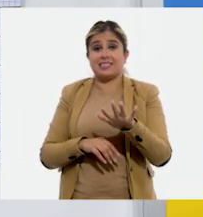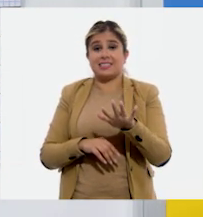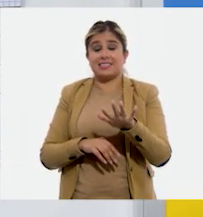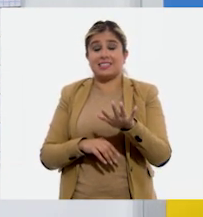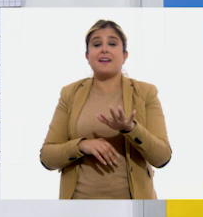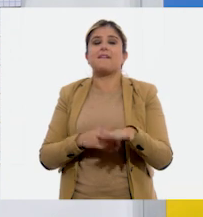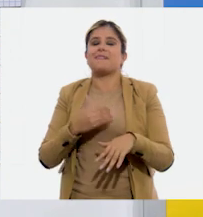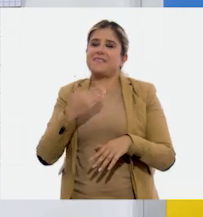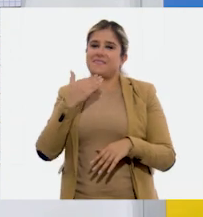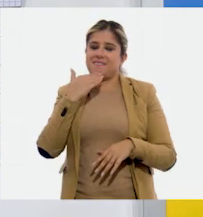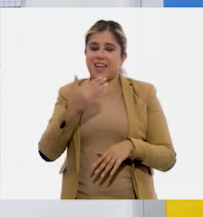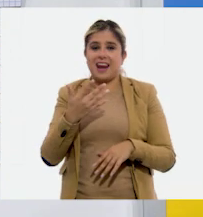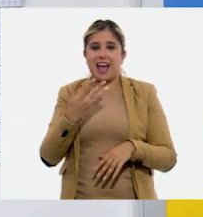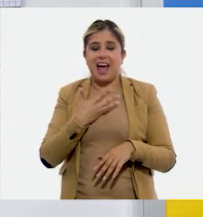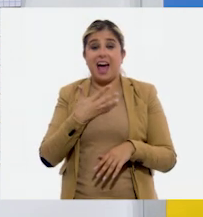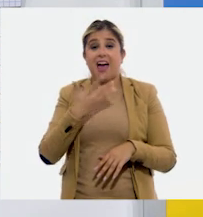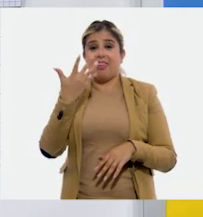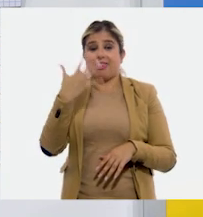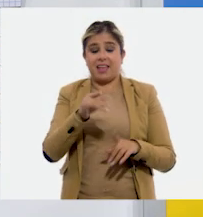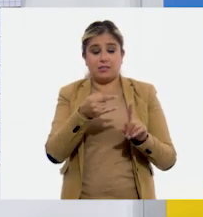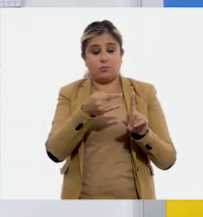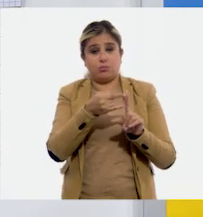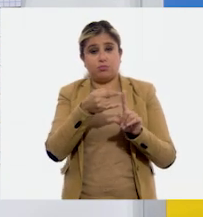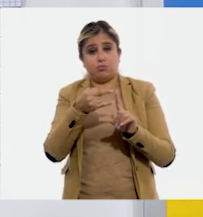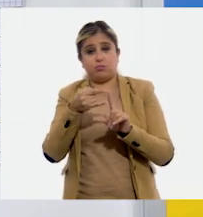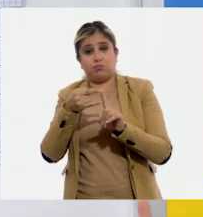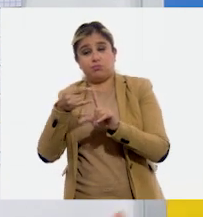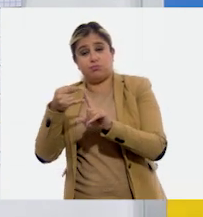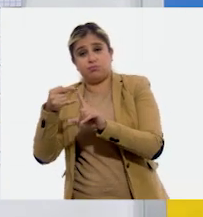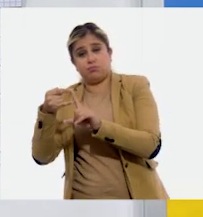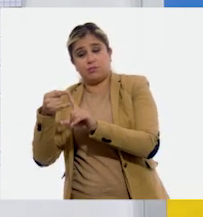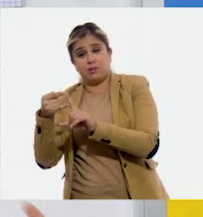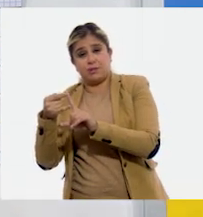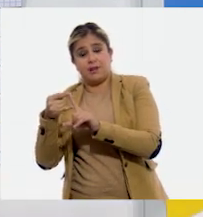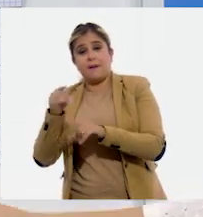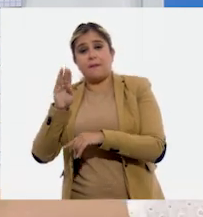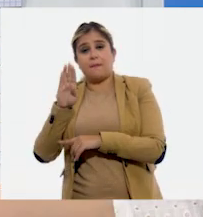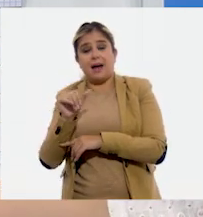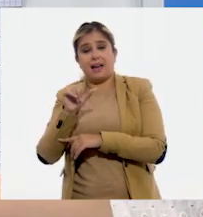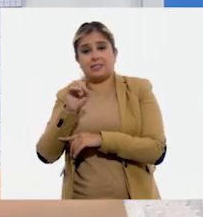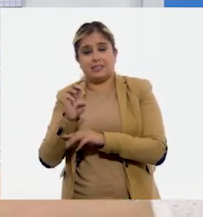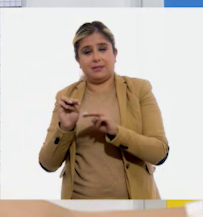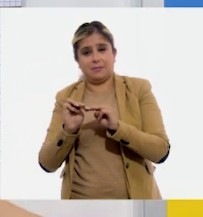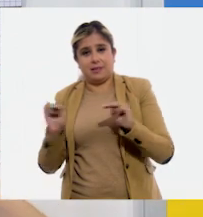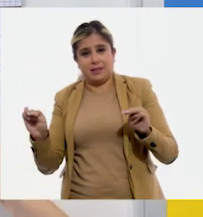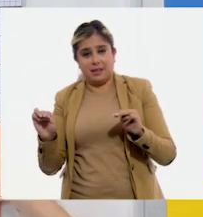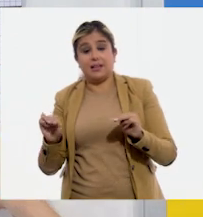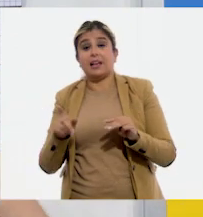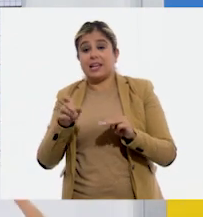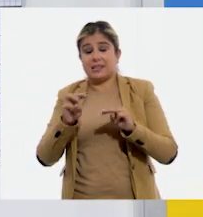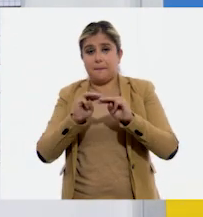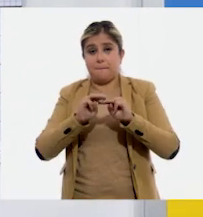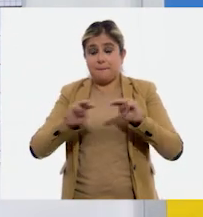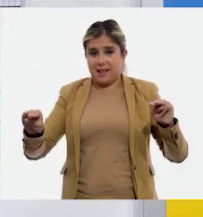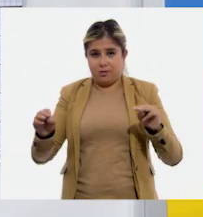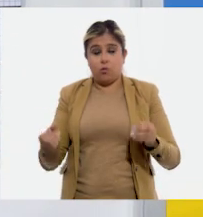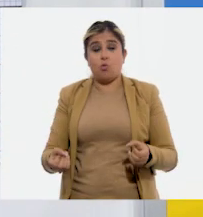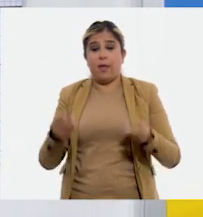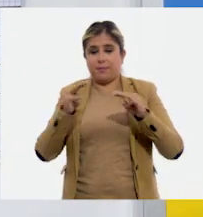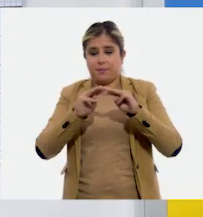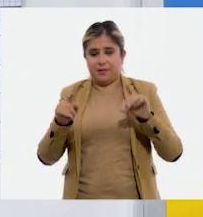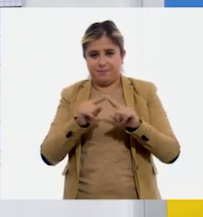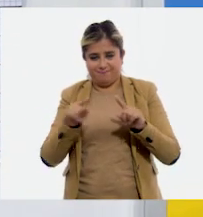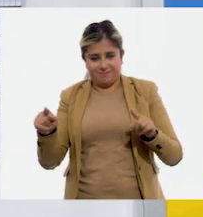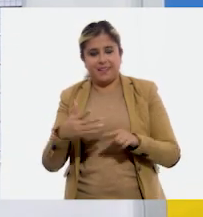Muy bien, tenemos 10 cuadritos de base. Entonces, muy bien. Esa es la medida de la base. Muy